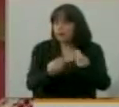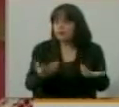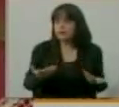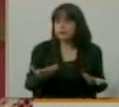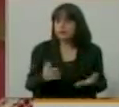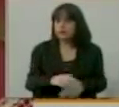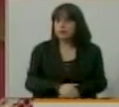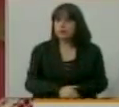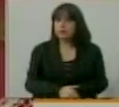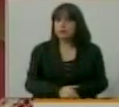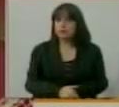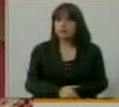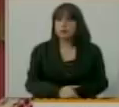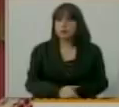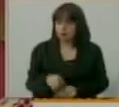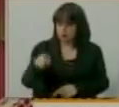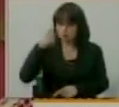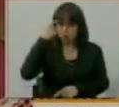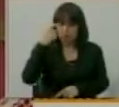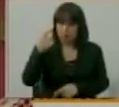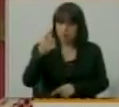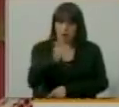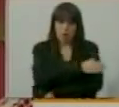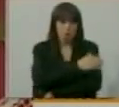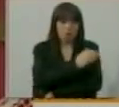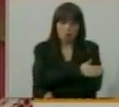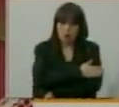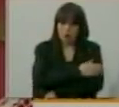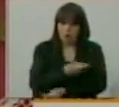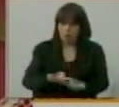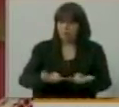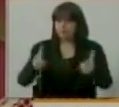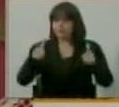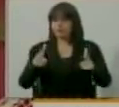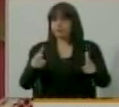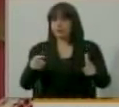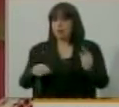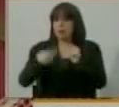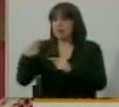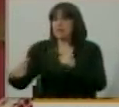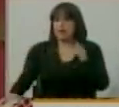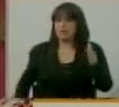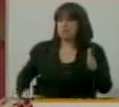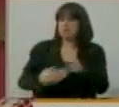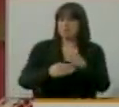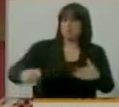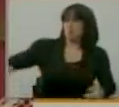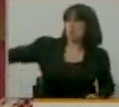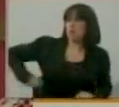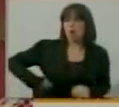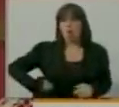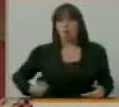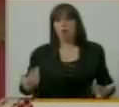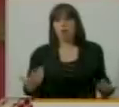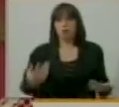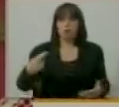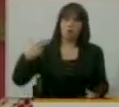¿Por qué no lo hiciste? ¿No sabes que si a la derecha le das un espacio mañana, esa derecha te va a volver pedacitos?